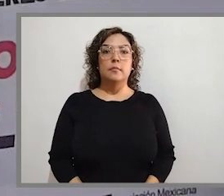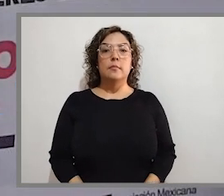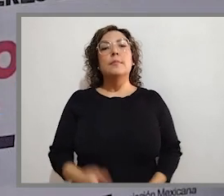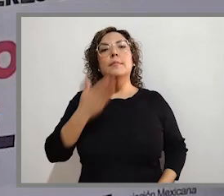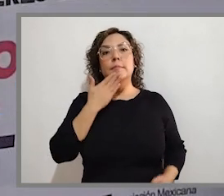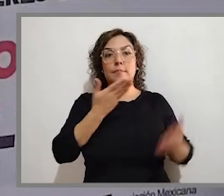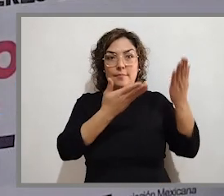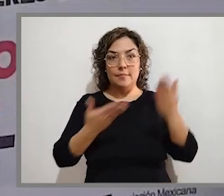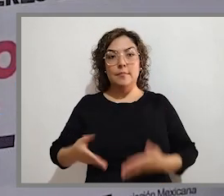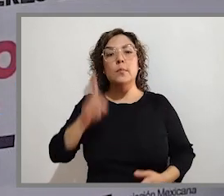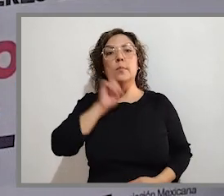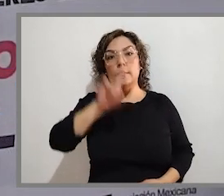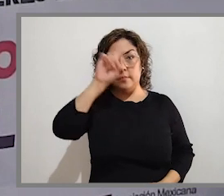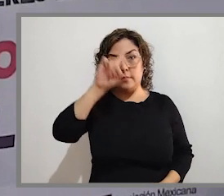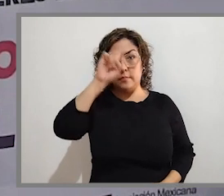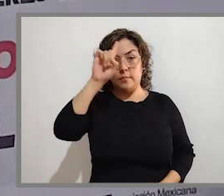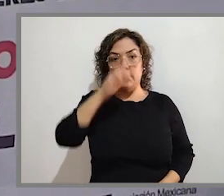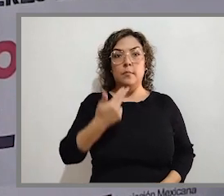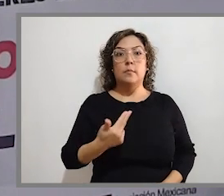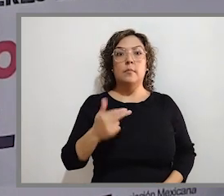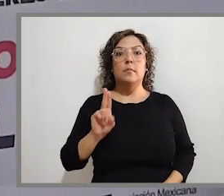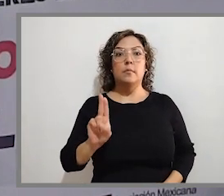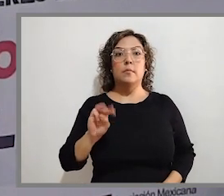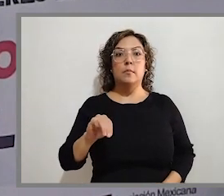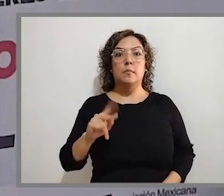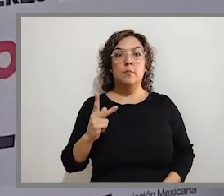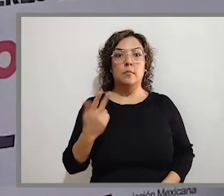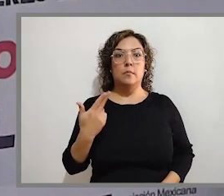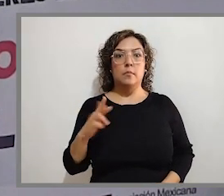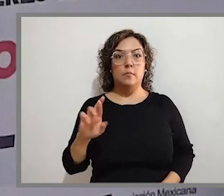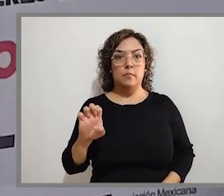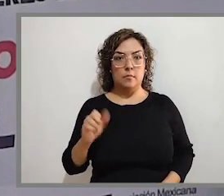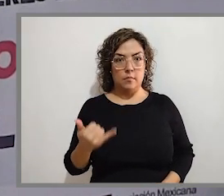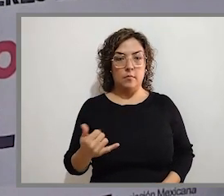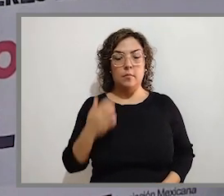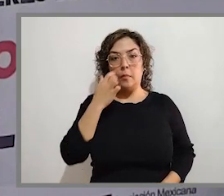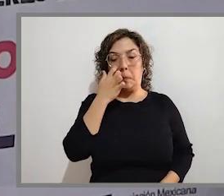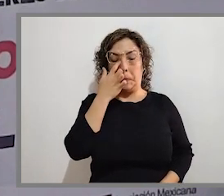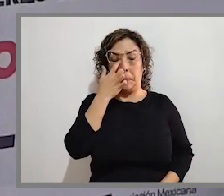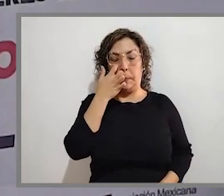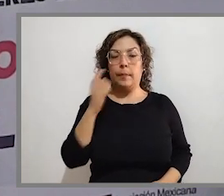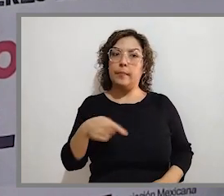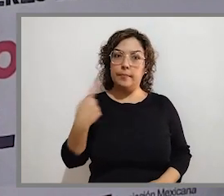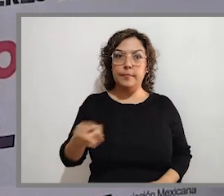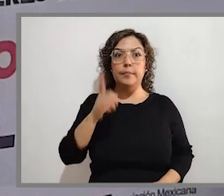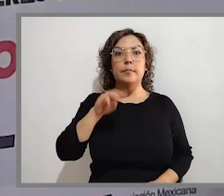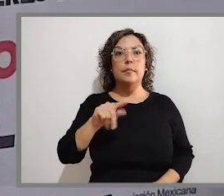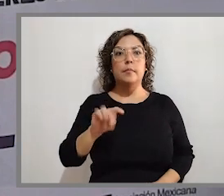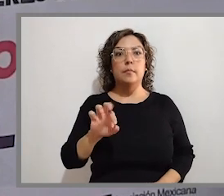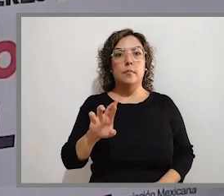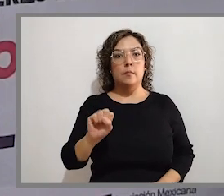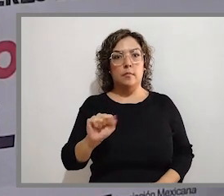Bienvenida, consejera Humphrey, es un gusto como siempre recibirle, estimadas Teresa, Mayra, compañeras de la